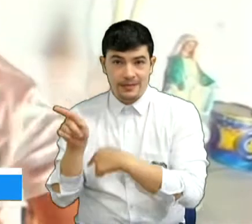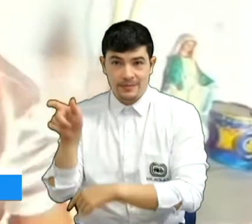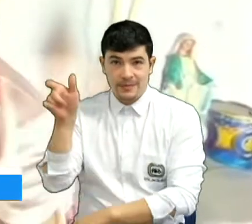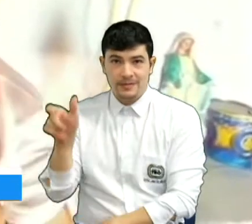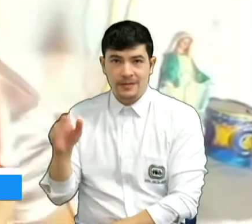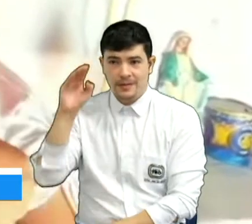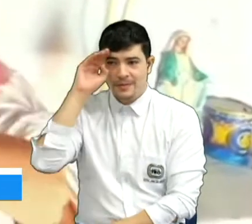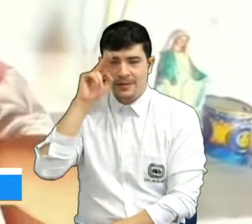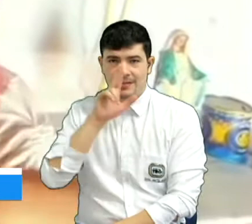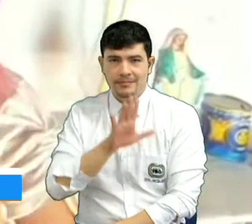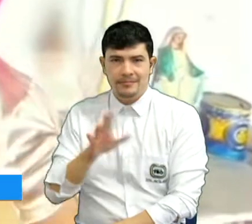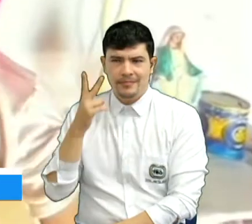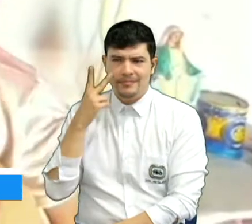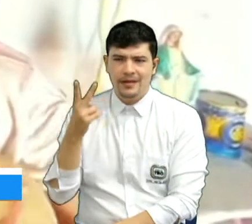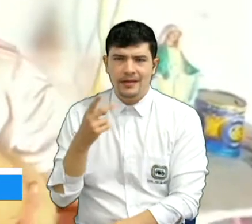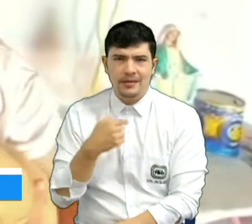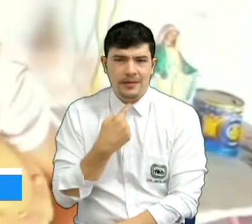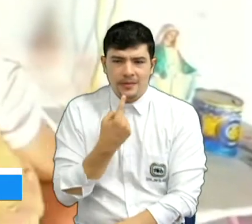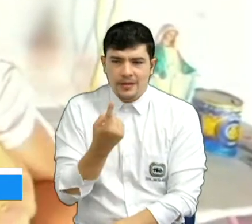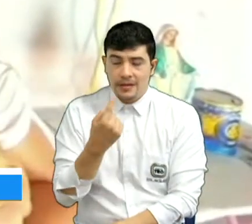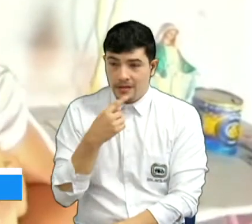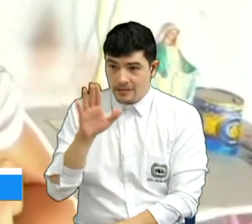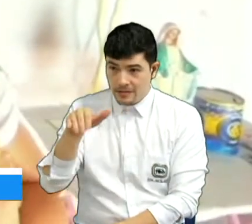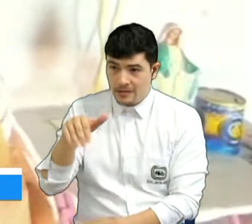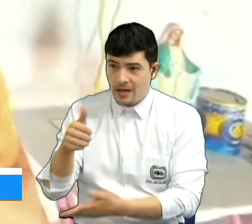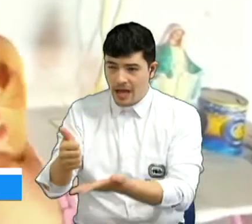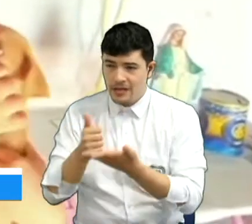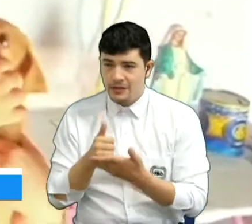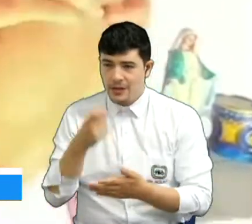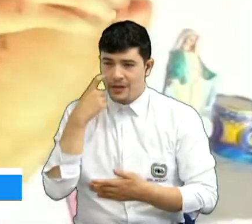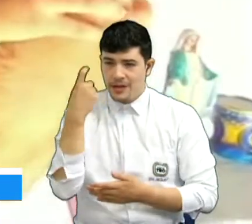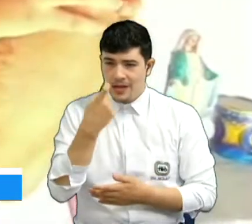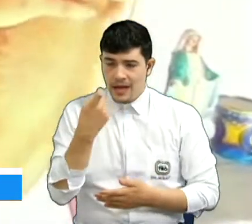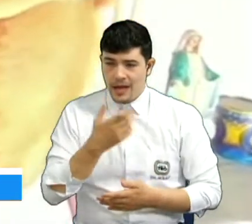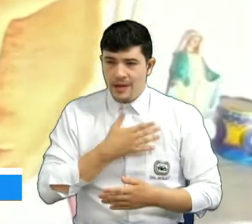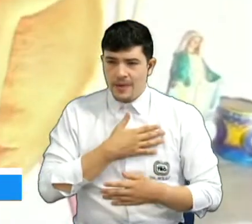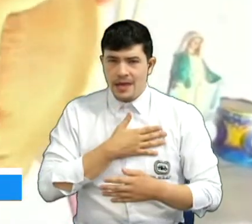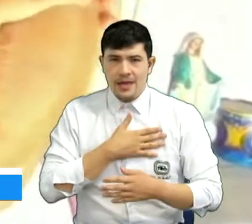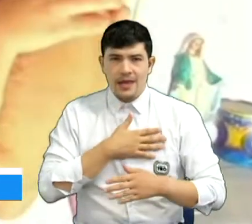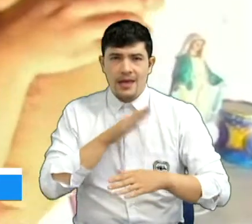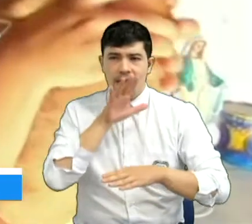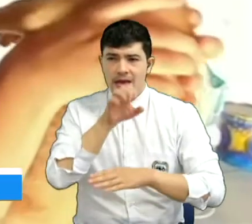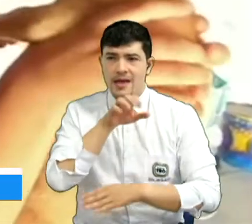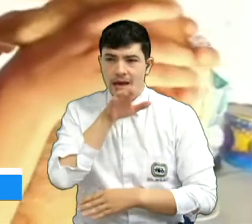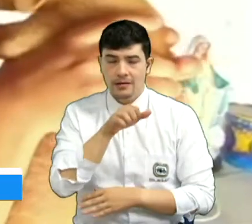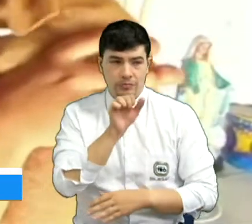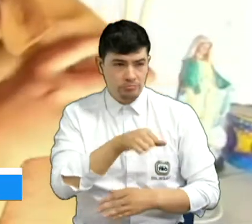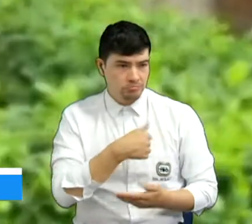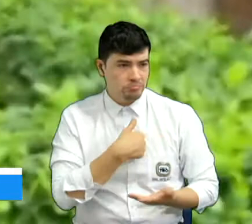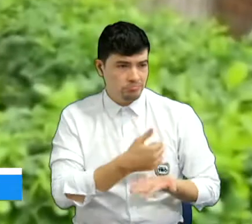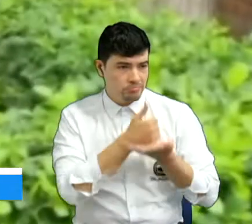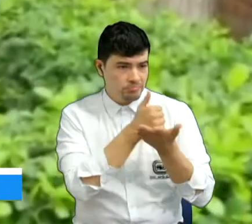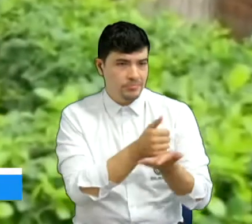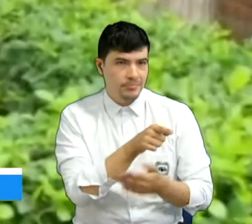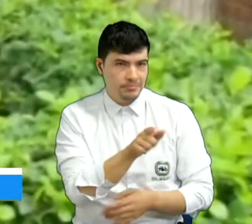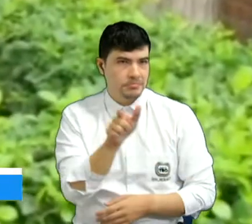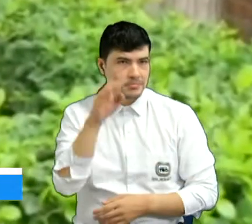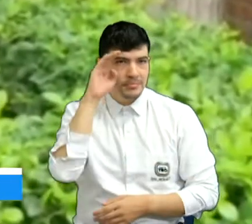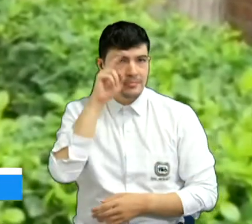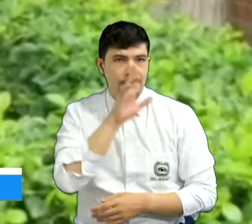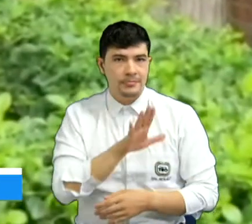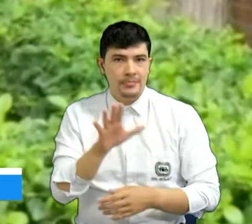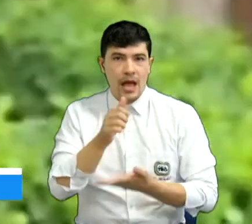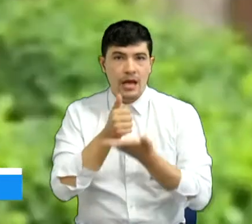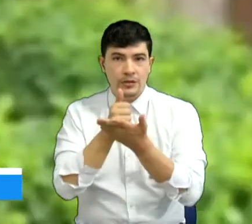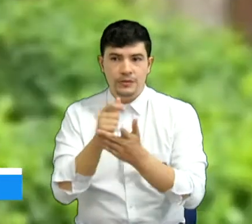De una, ella solita le dijo, usted sí me va a ayudar a buscar a mí mi perrito. Entonces él le dijo, sí, yo le ayudo a buscar a su perrito. Queremos